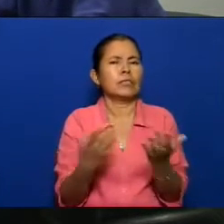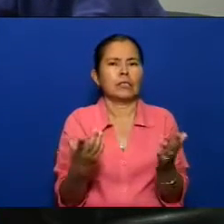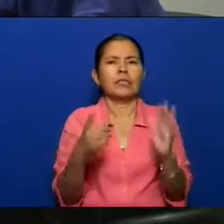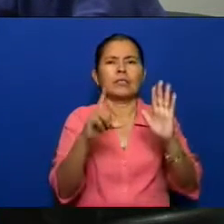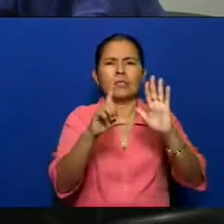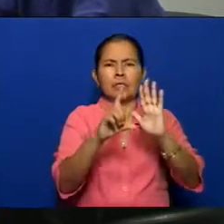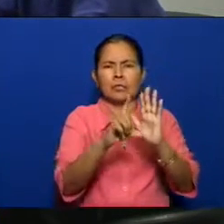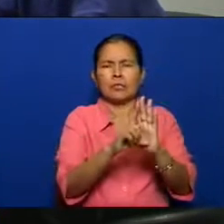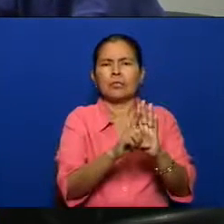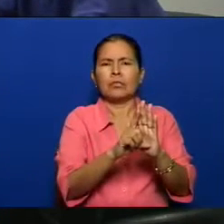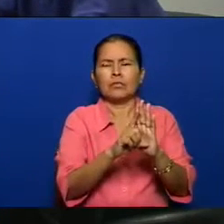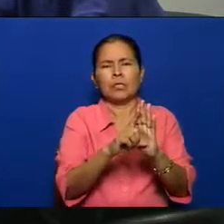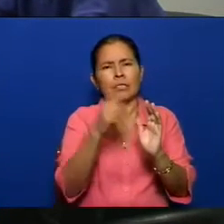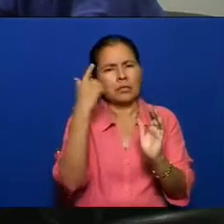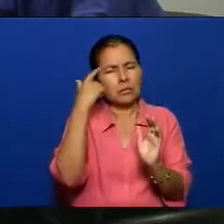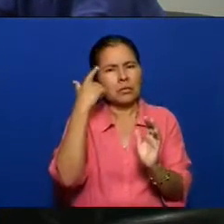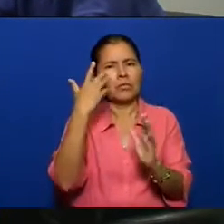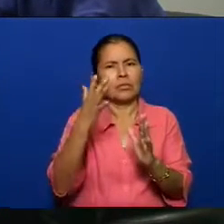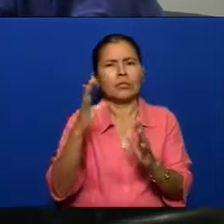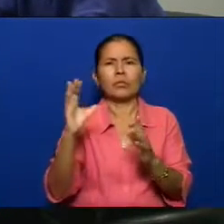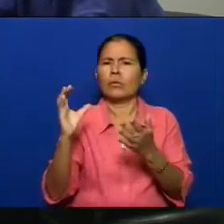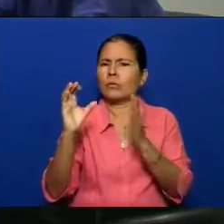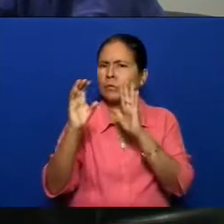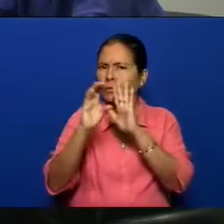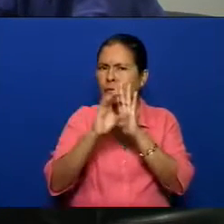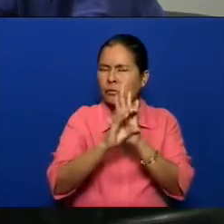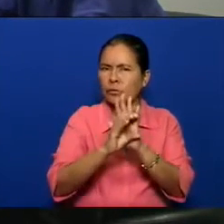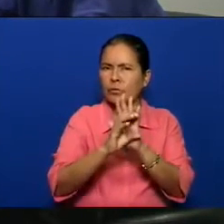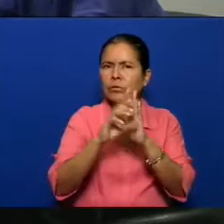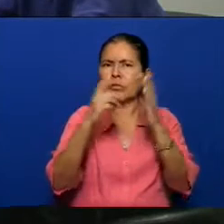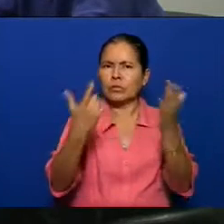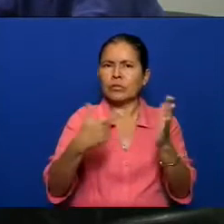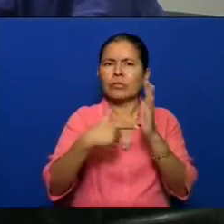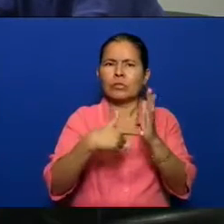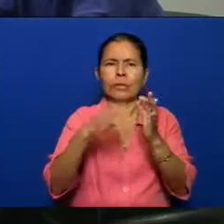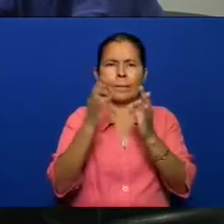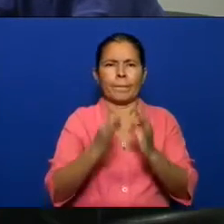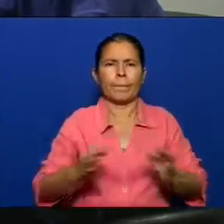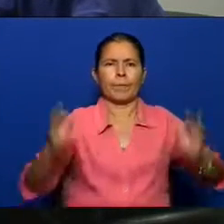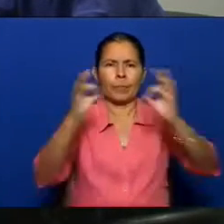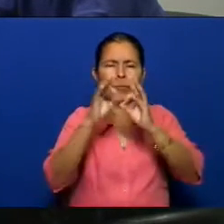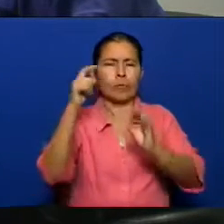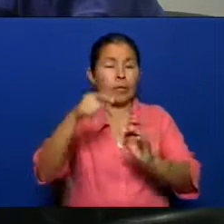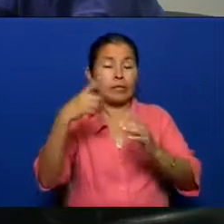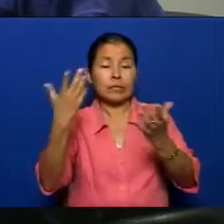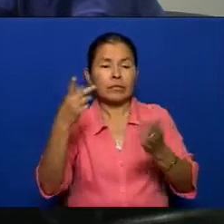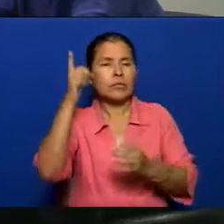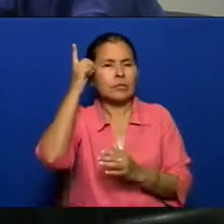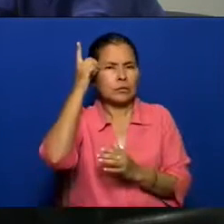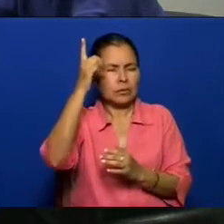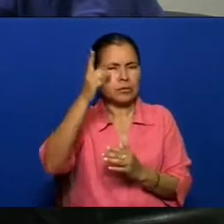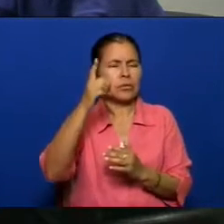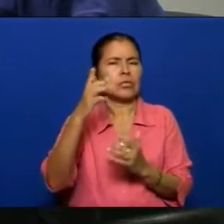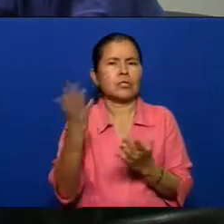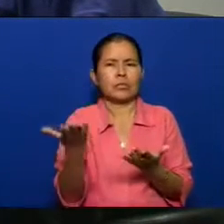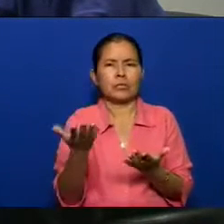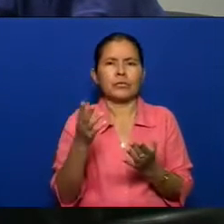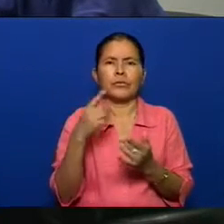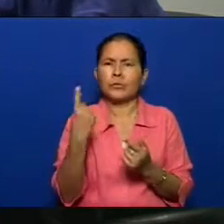y la legislación y la constitución como tal son piezas fundamentales en el desarrollo de los